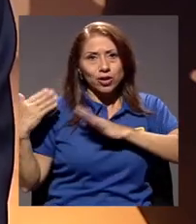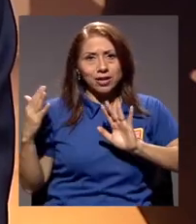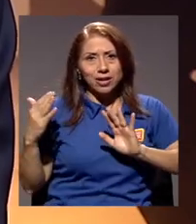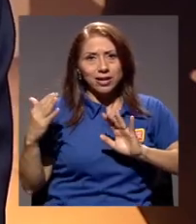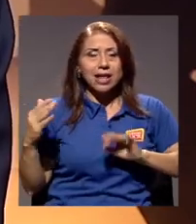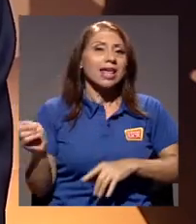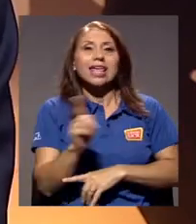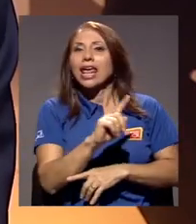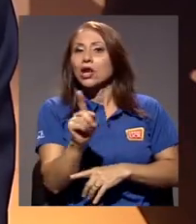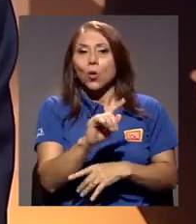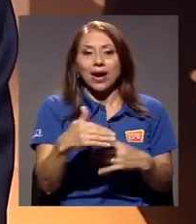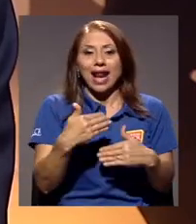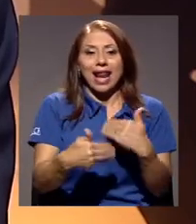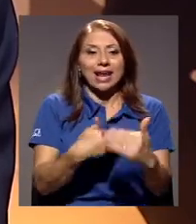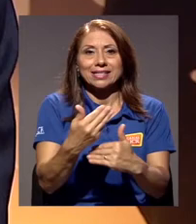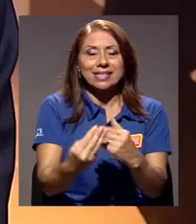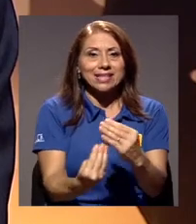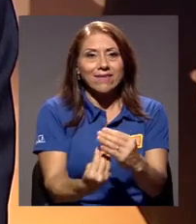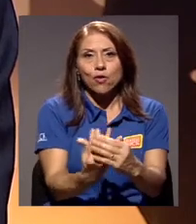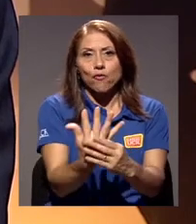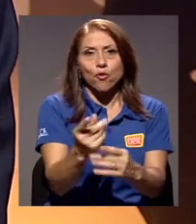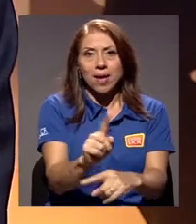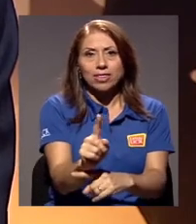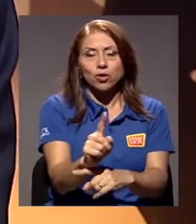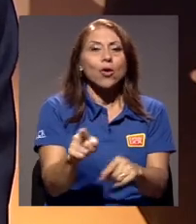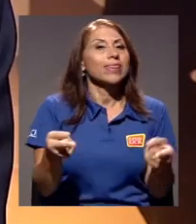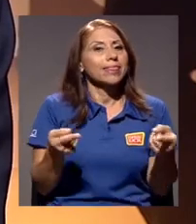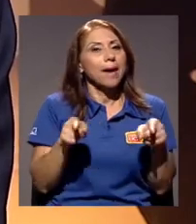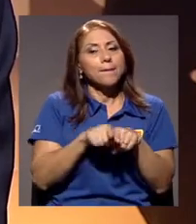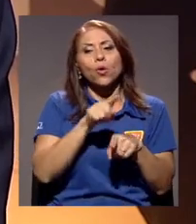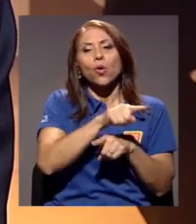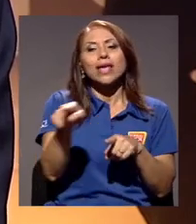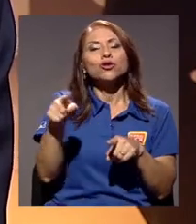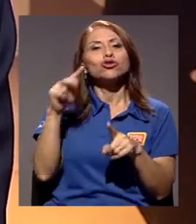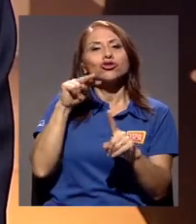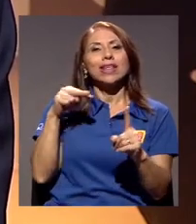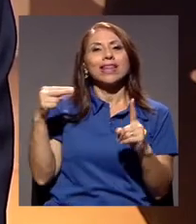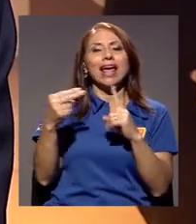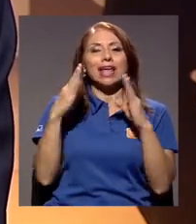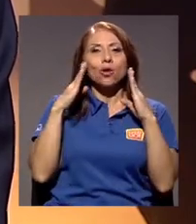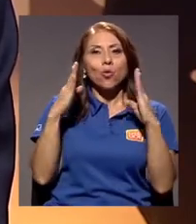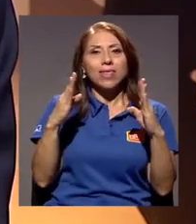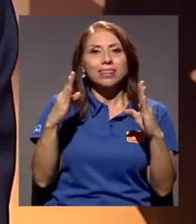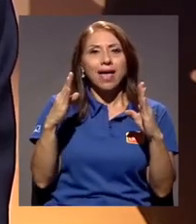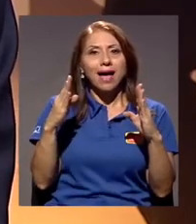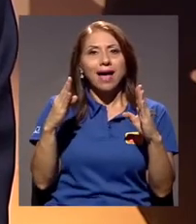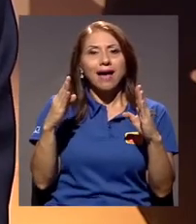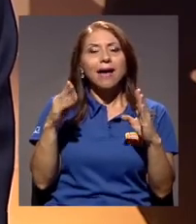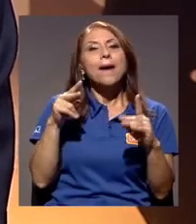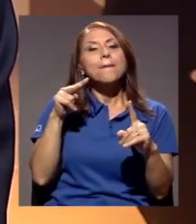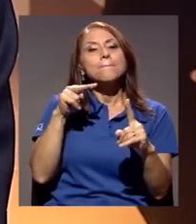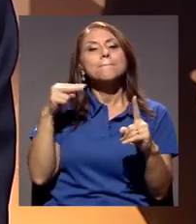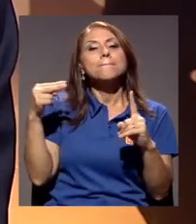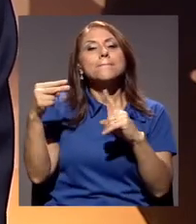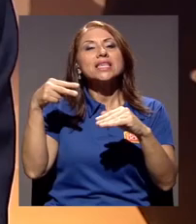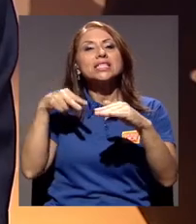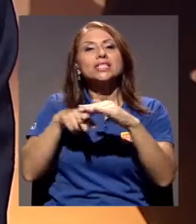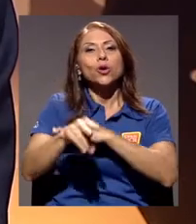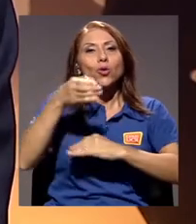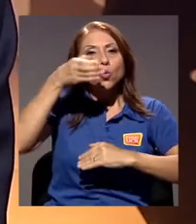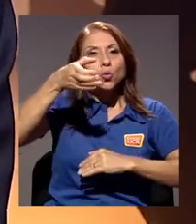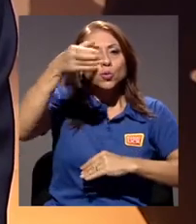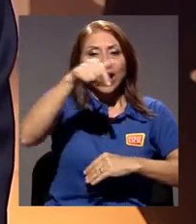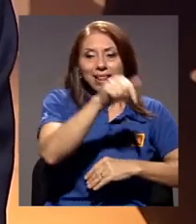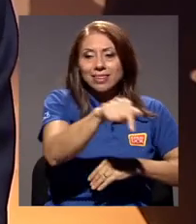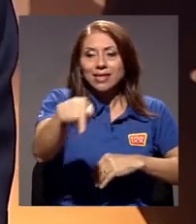tampoco la que se estaba conformado ni tenía en cuenta la visión cultural de estos países ni tenía